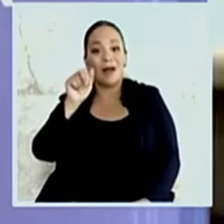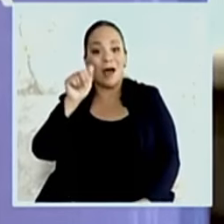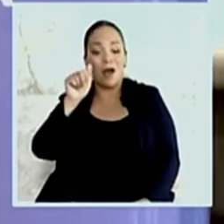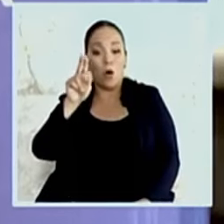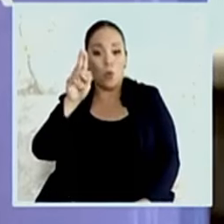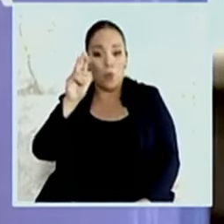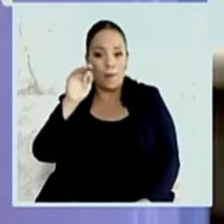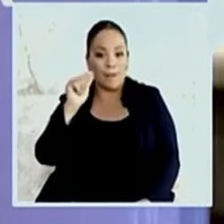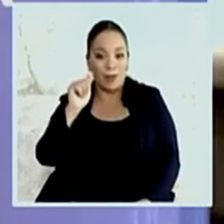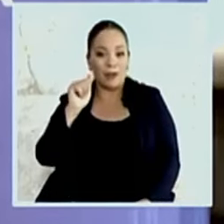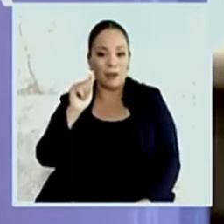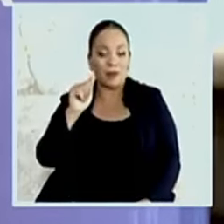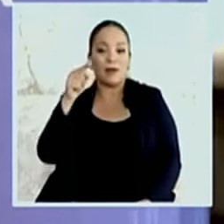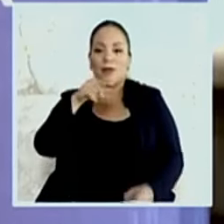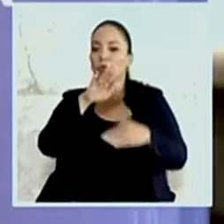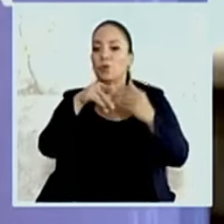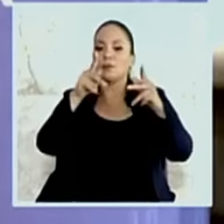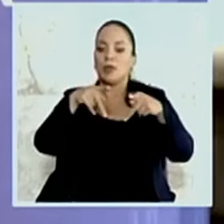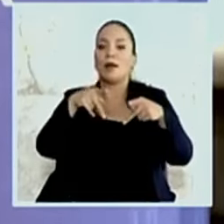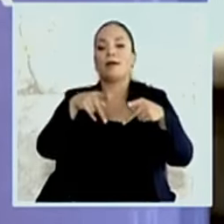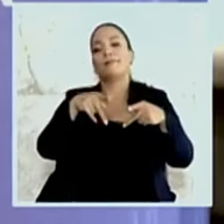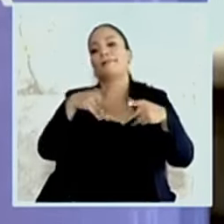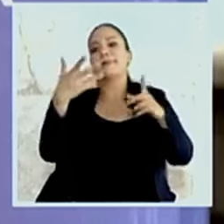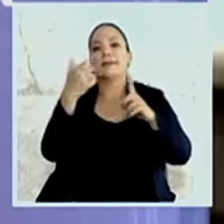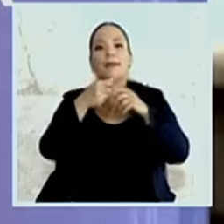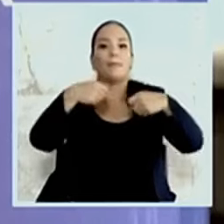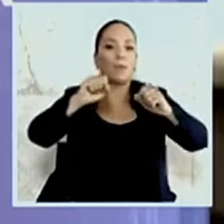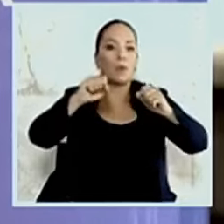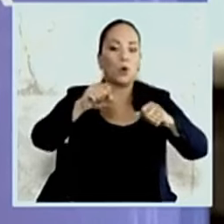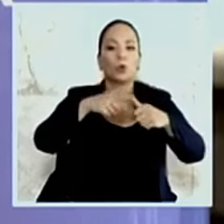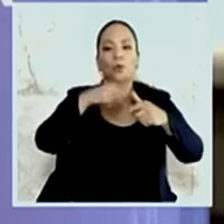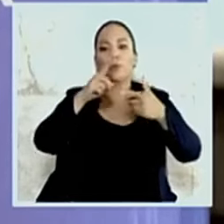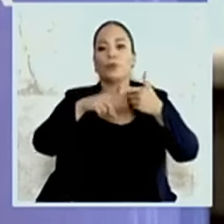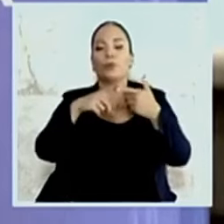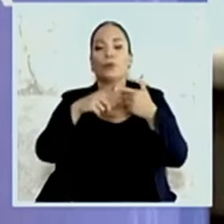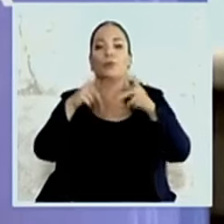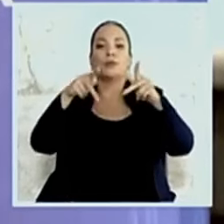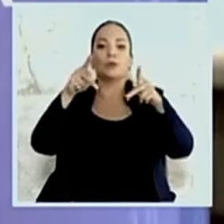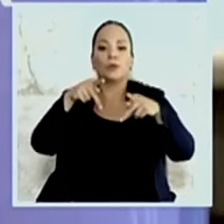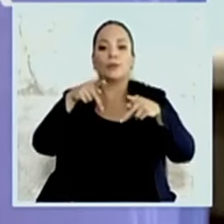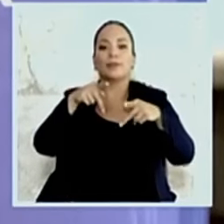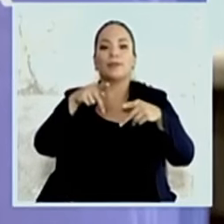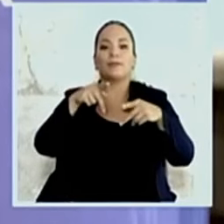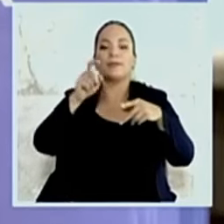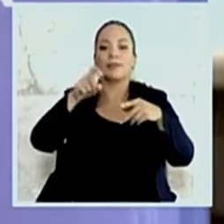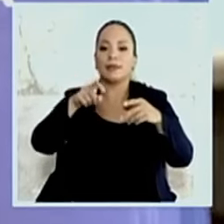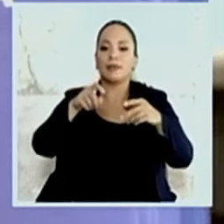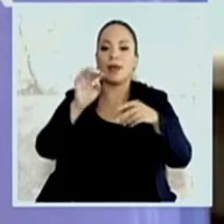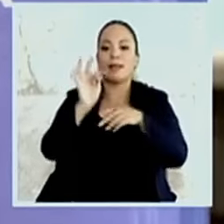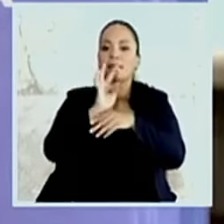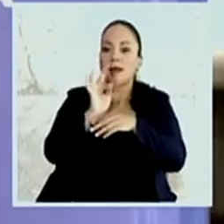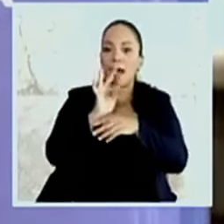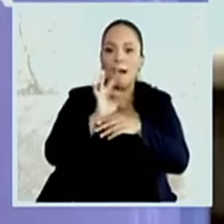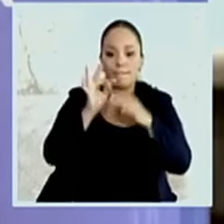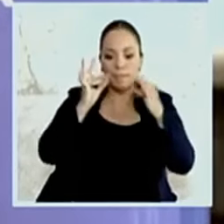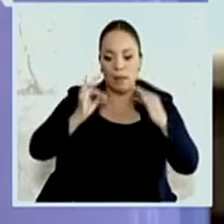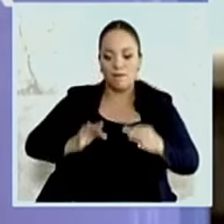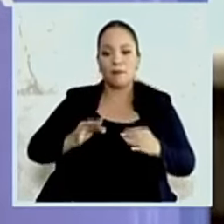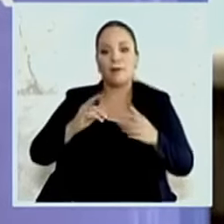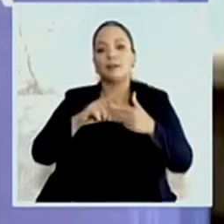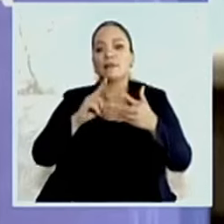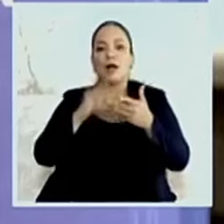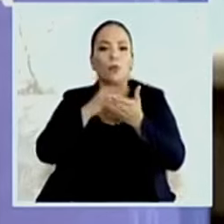fundamental. Entonces, ¿qué era el problema antes? Desde antes el Hospital del Trauma, donde terminan todas